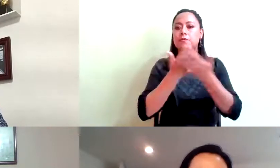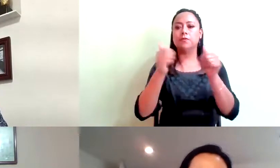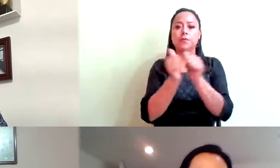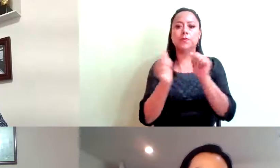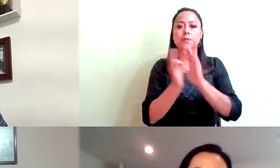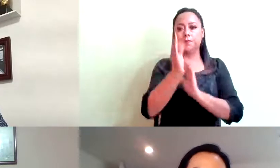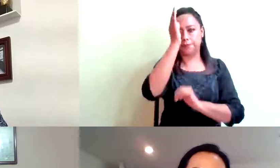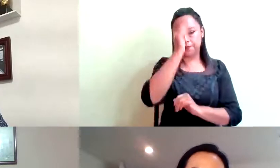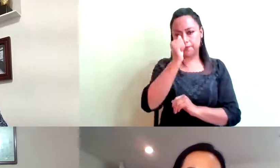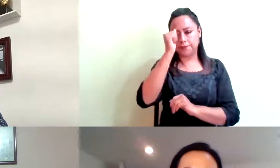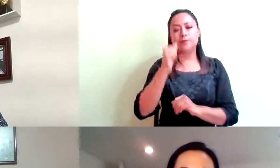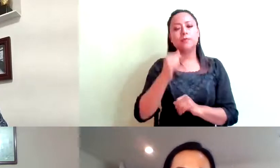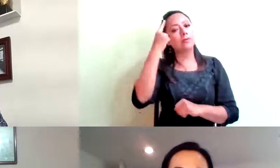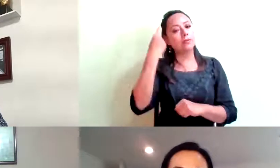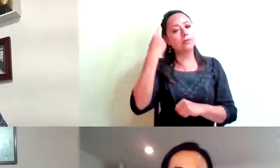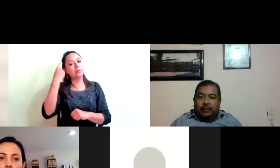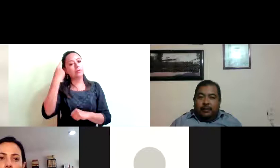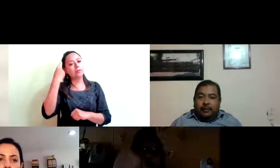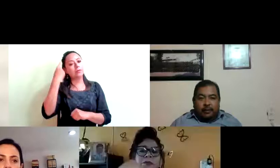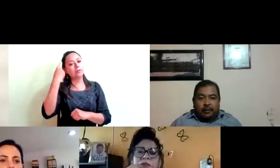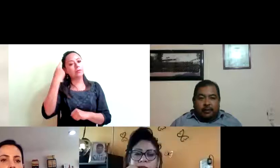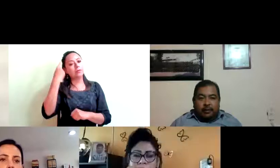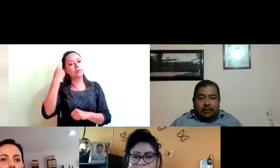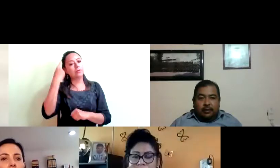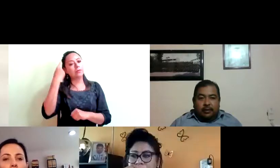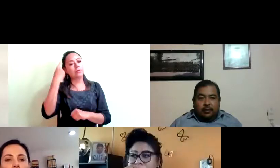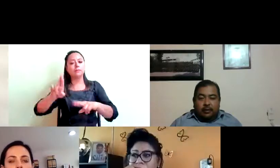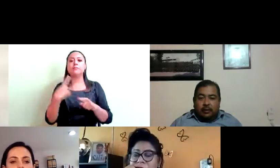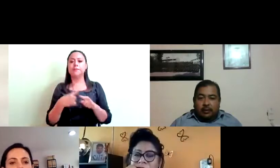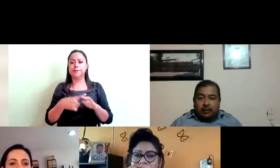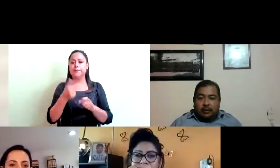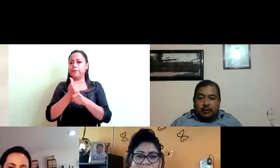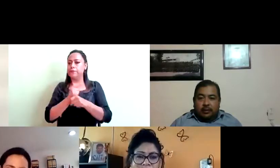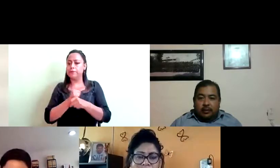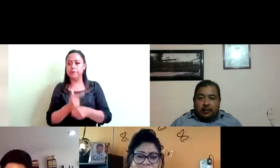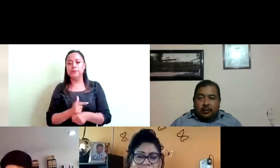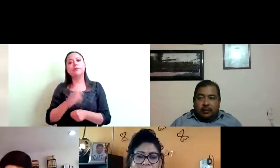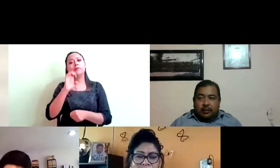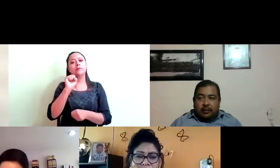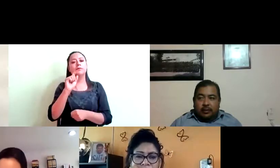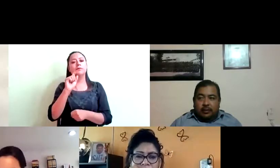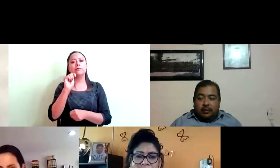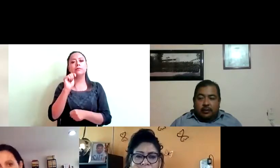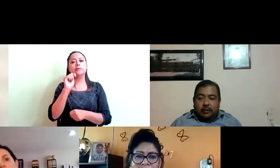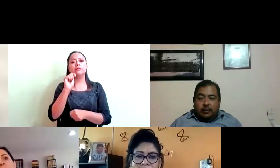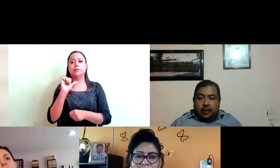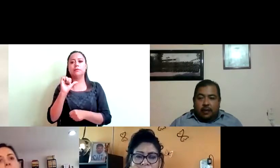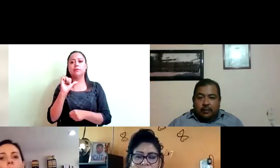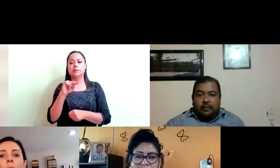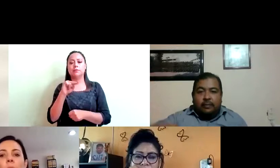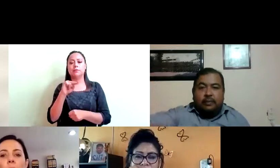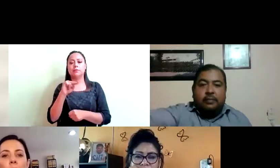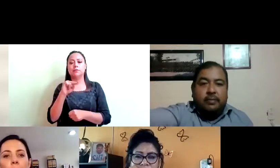un respetuoso exhorto al licenciado Esteban Moctezuma Barragán, titular de la Secretaría de Educación Pública del Gobierno